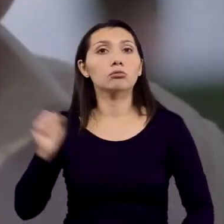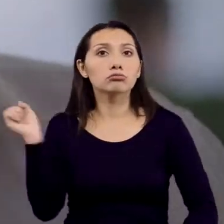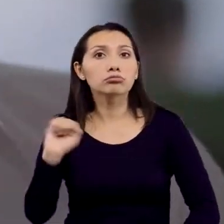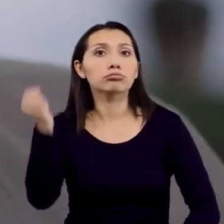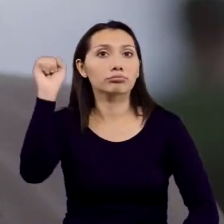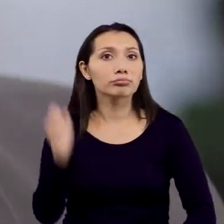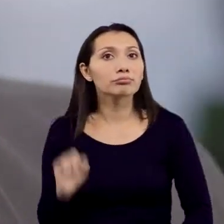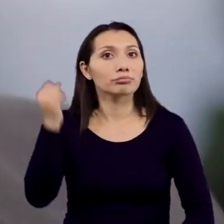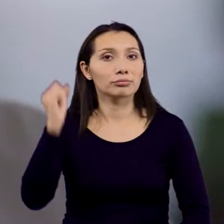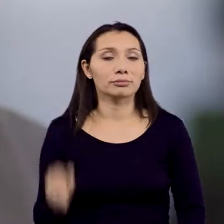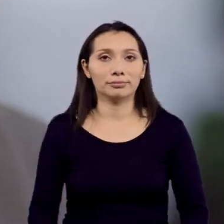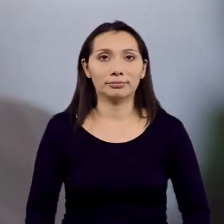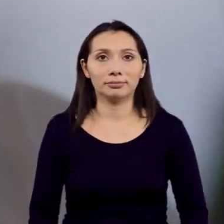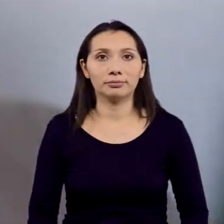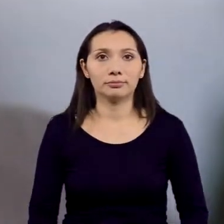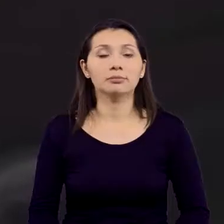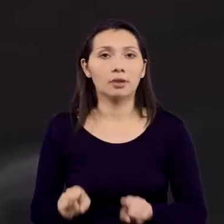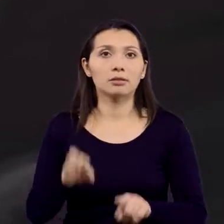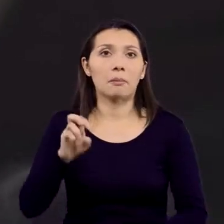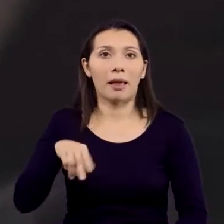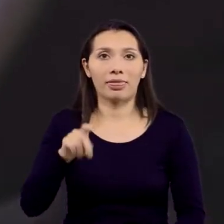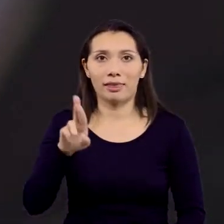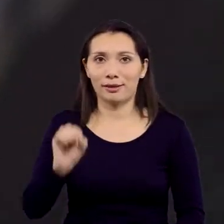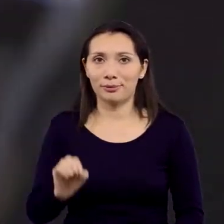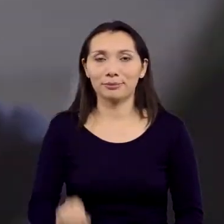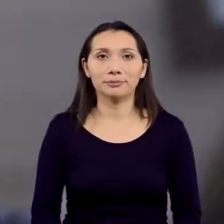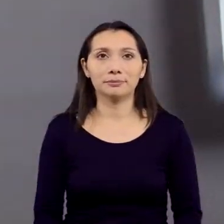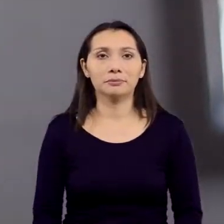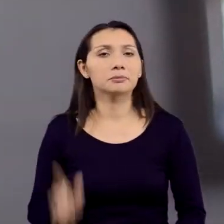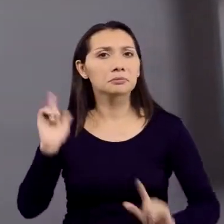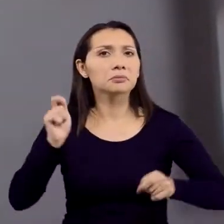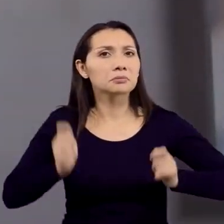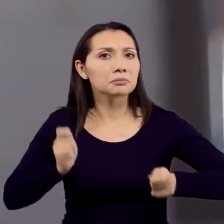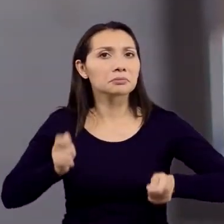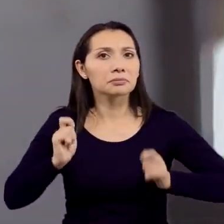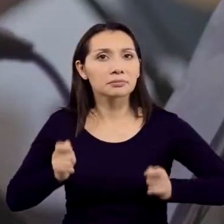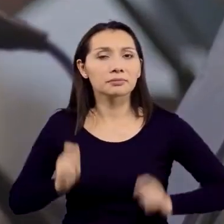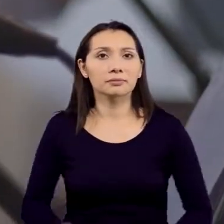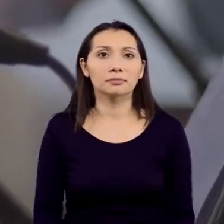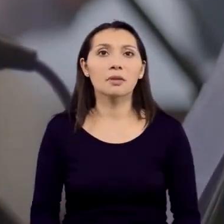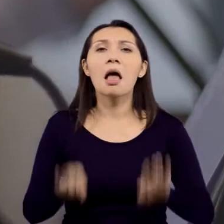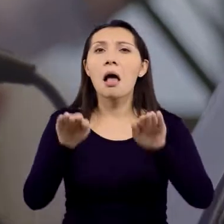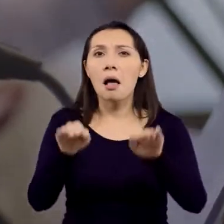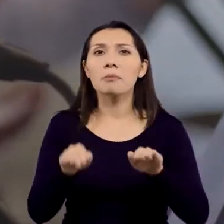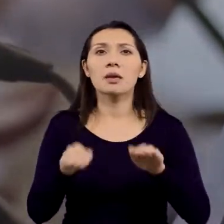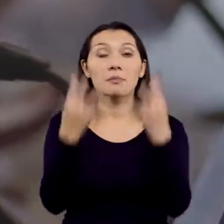percusión. Pandero. El grupo toca en una sala de clases.